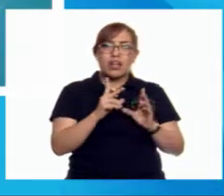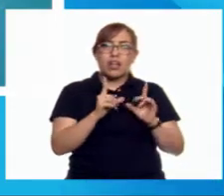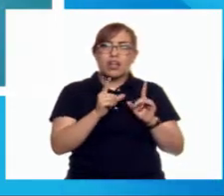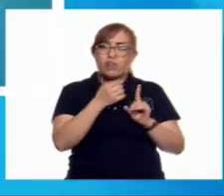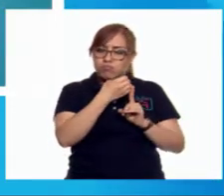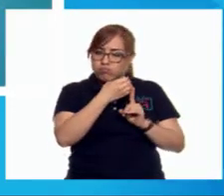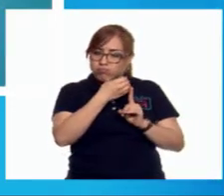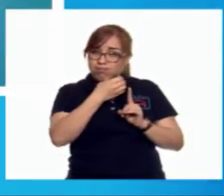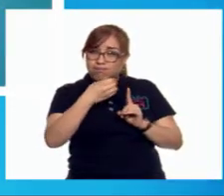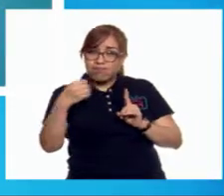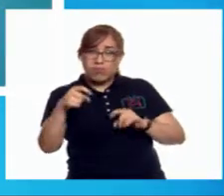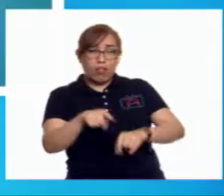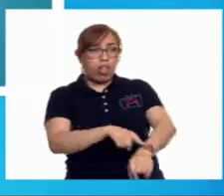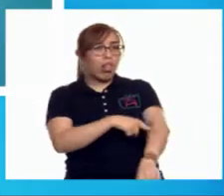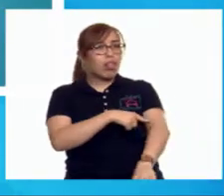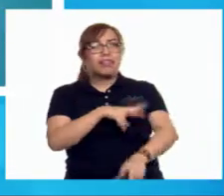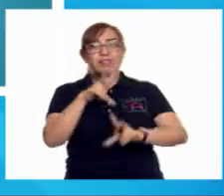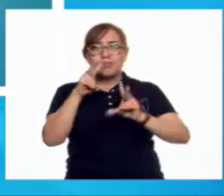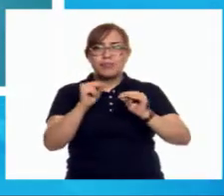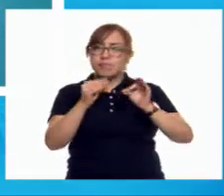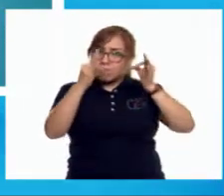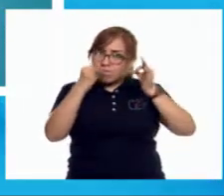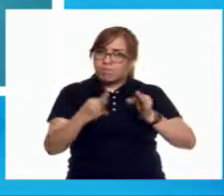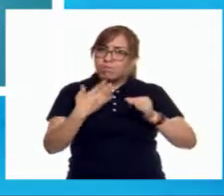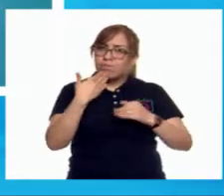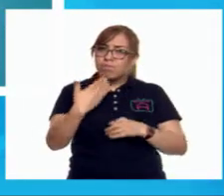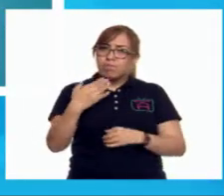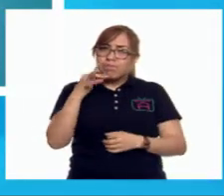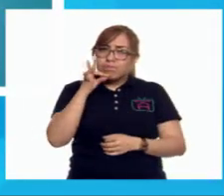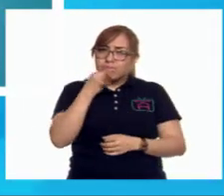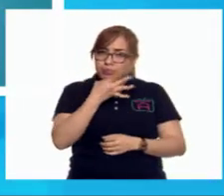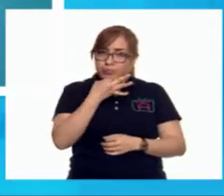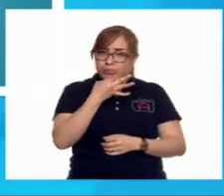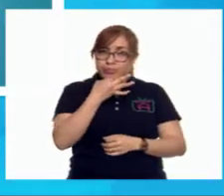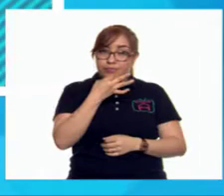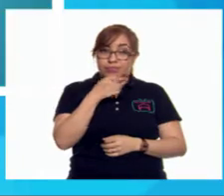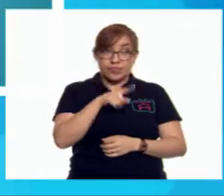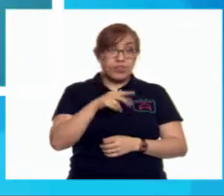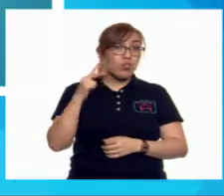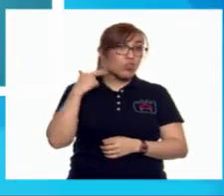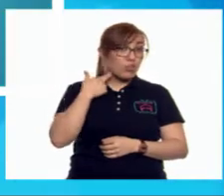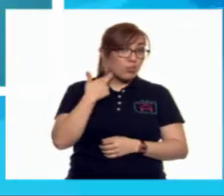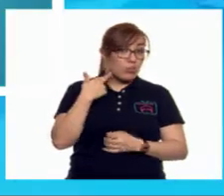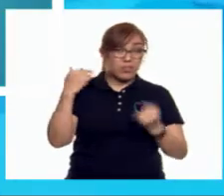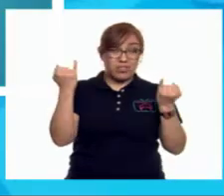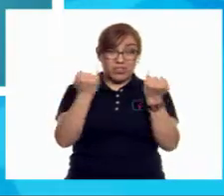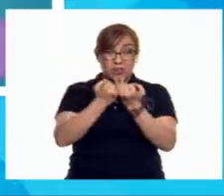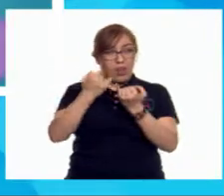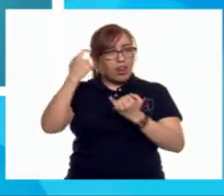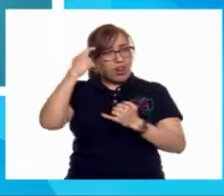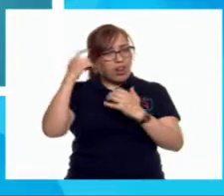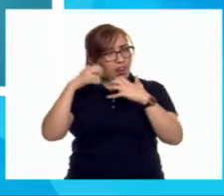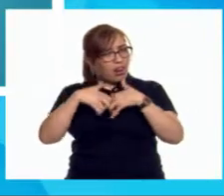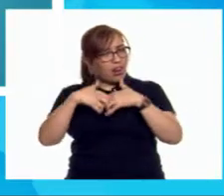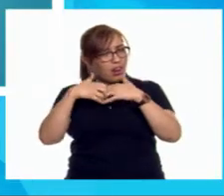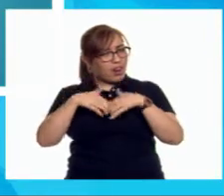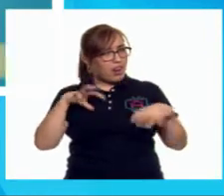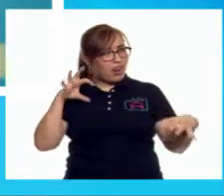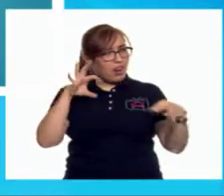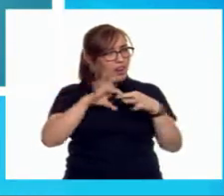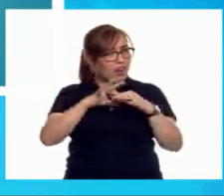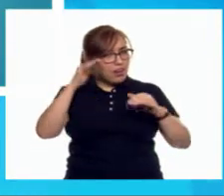vez. Toma en cuenta que un robot no piensa como tú o tus amigos y solo puede seguir instrucciones